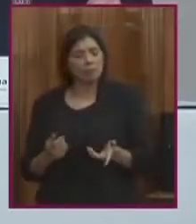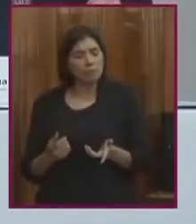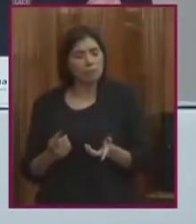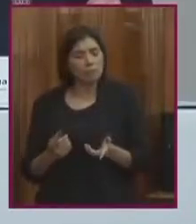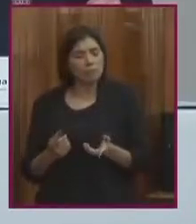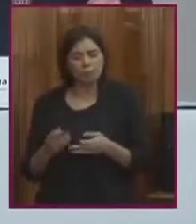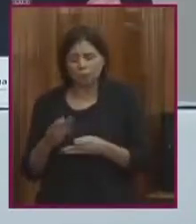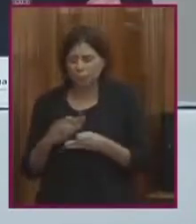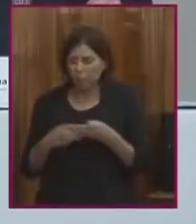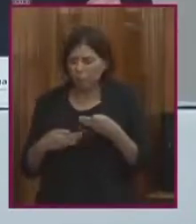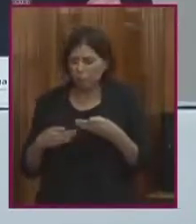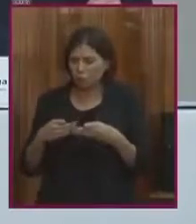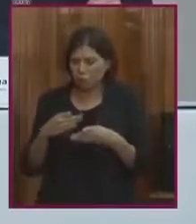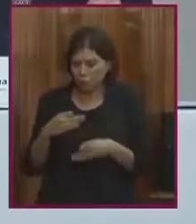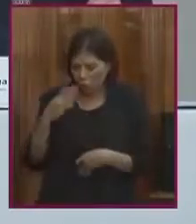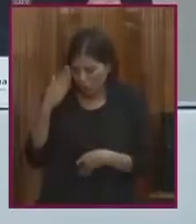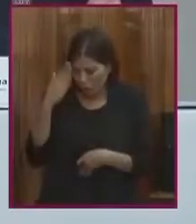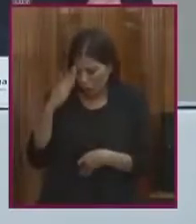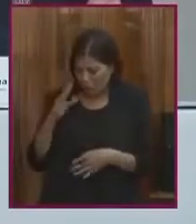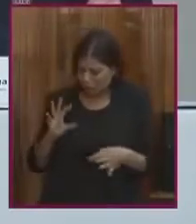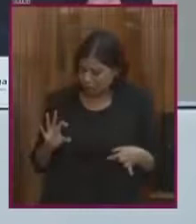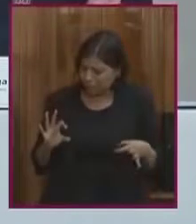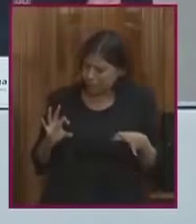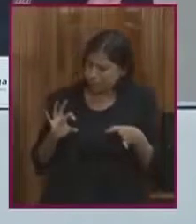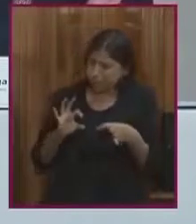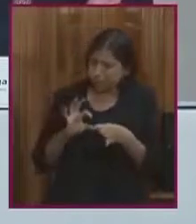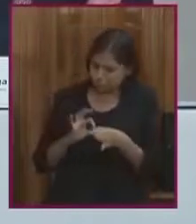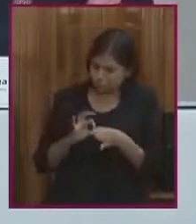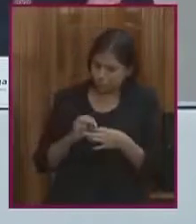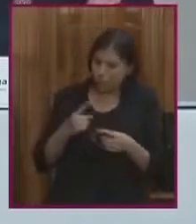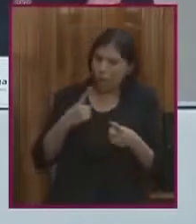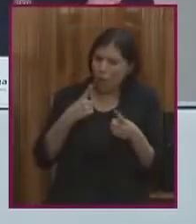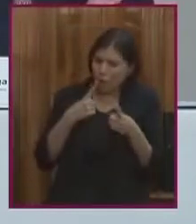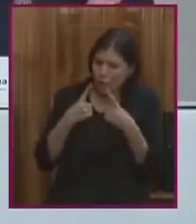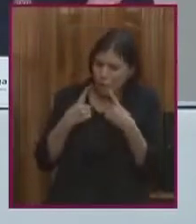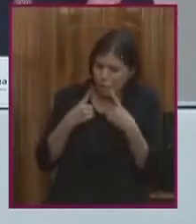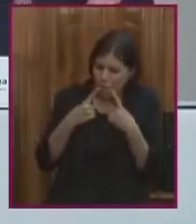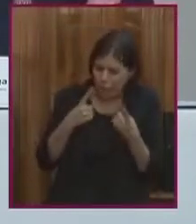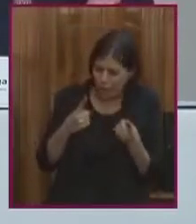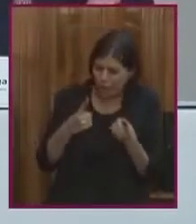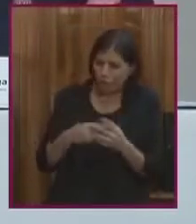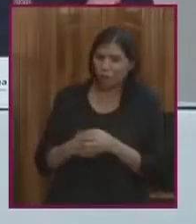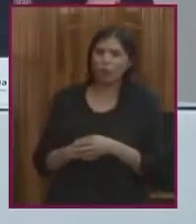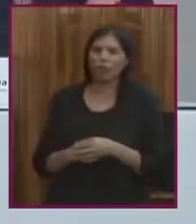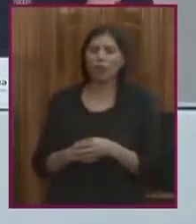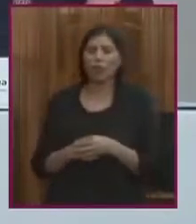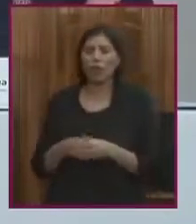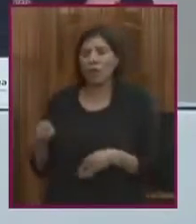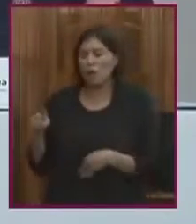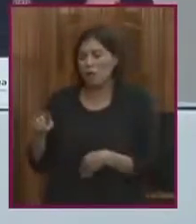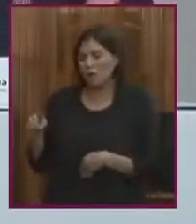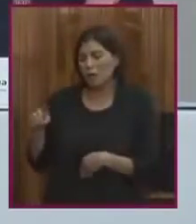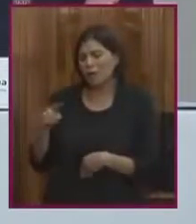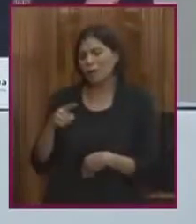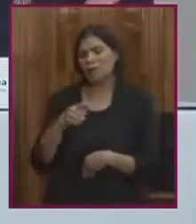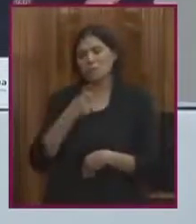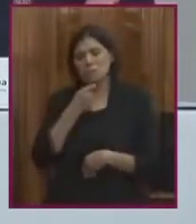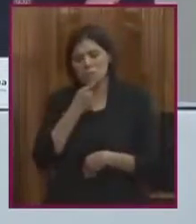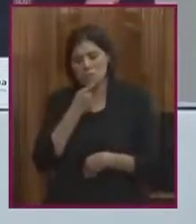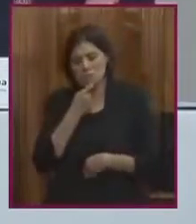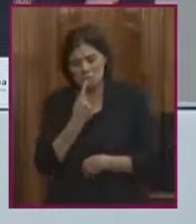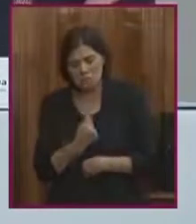todos los saberes en un diálogo permanente con las realidades de los pequeños, de los